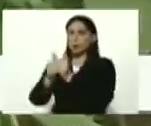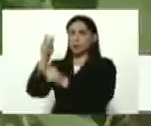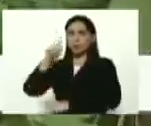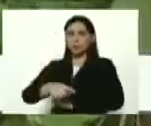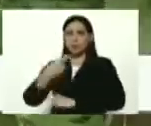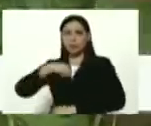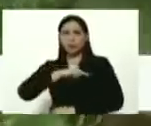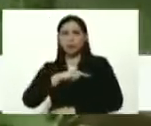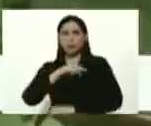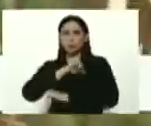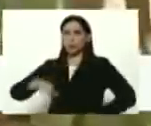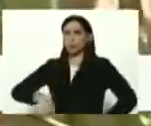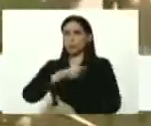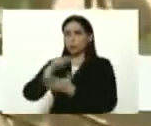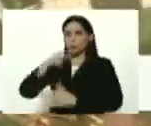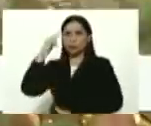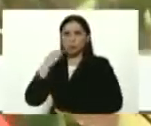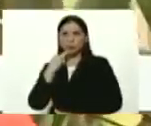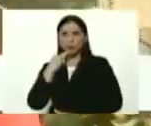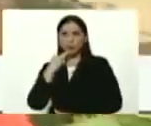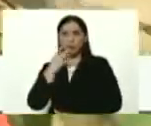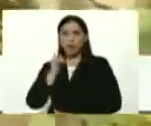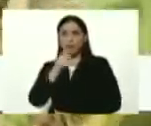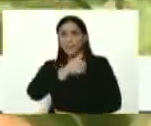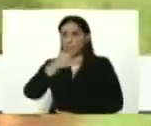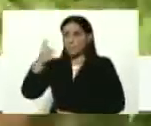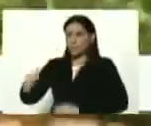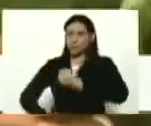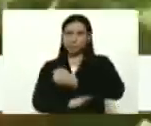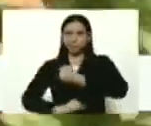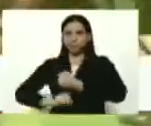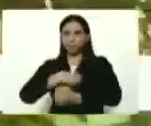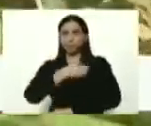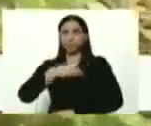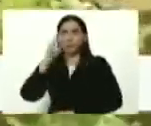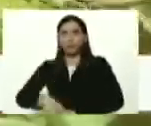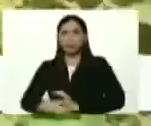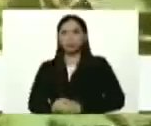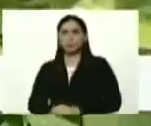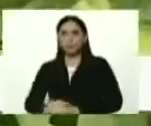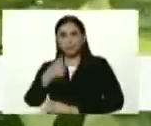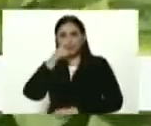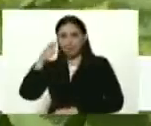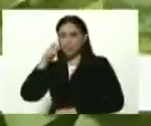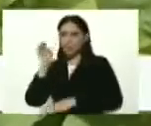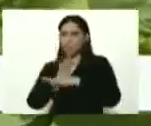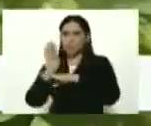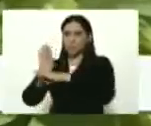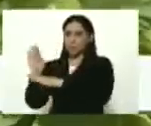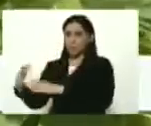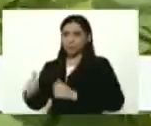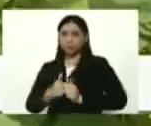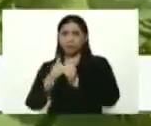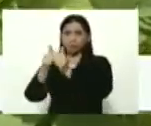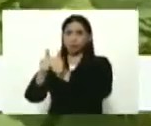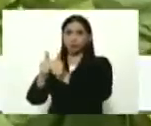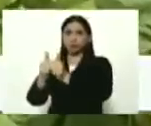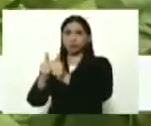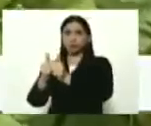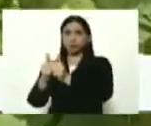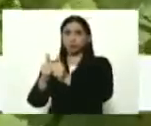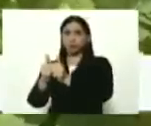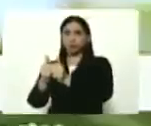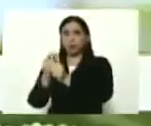de nuestra Guardia del Pueblo, que está en cada base de misión, también en la custodia, en la protección y en el acompañamiento de